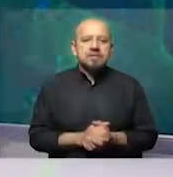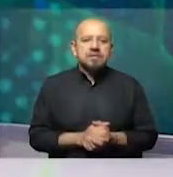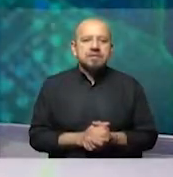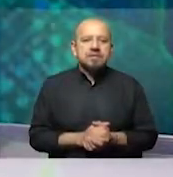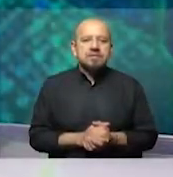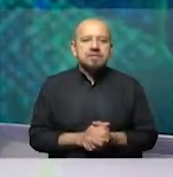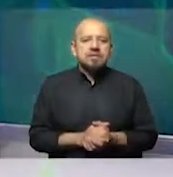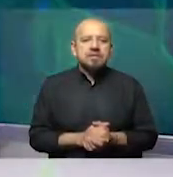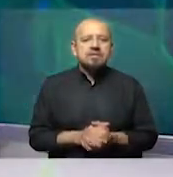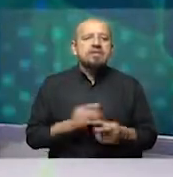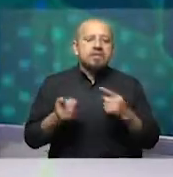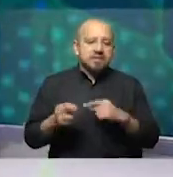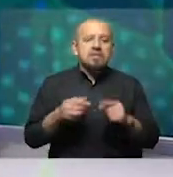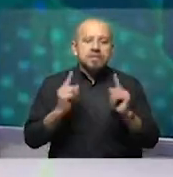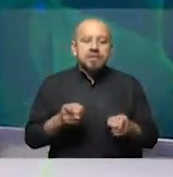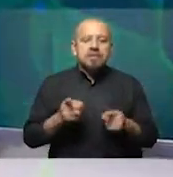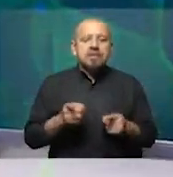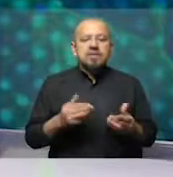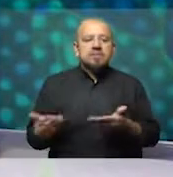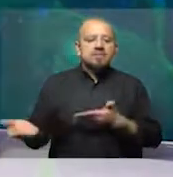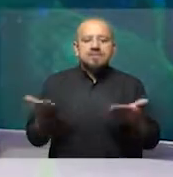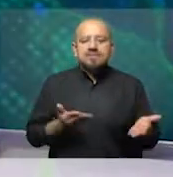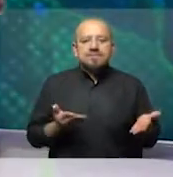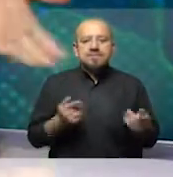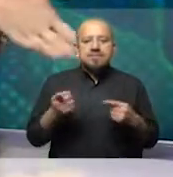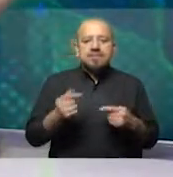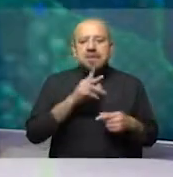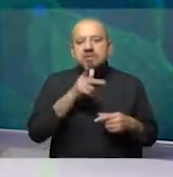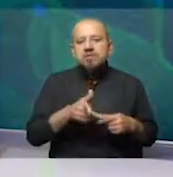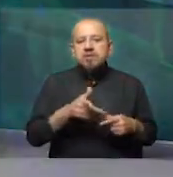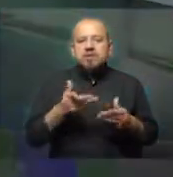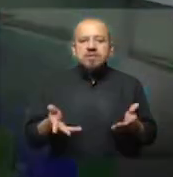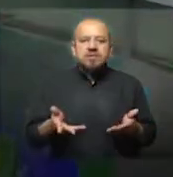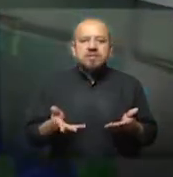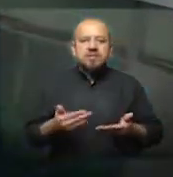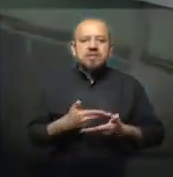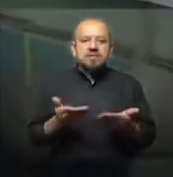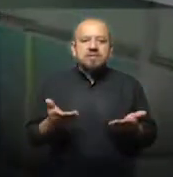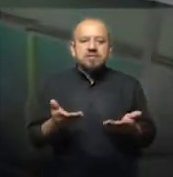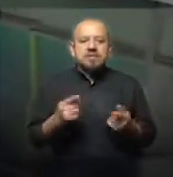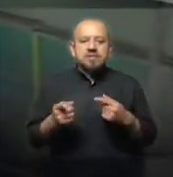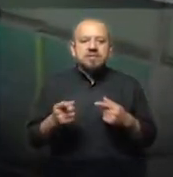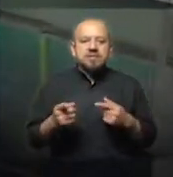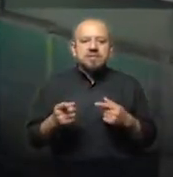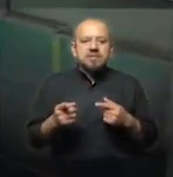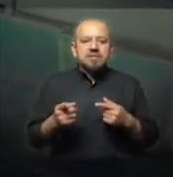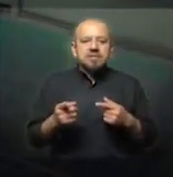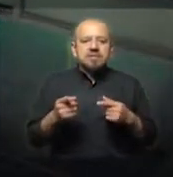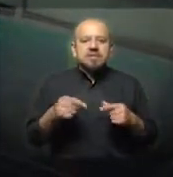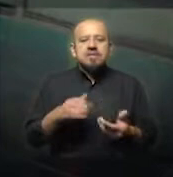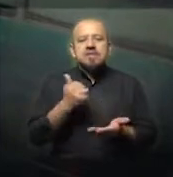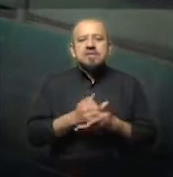este aplauso para María y también ya le damos la bienvenida a su hija que con una generosidad tremenda que está acá en piso